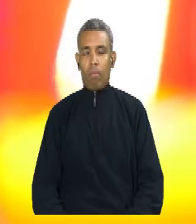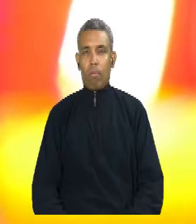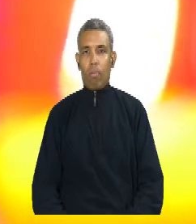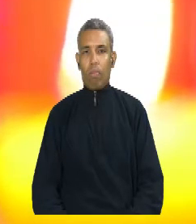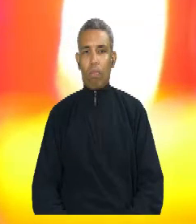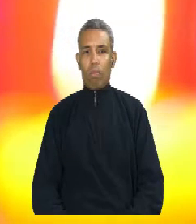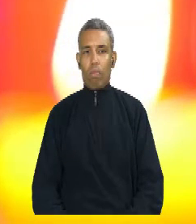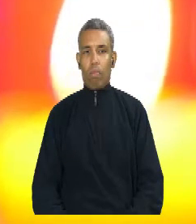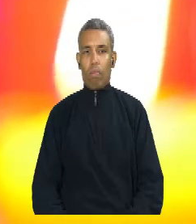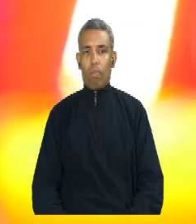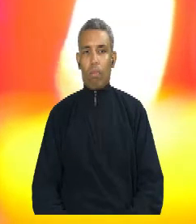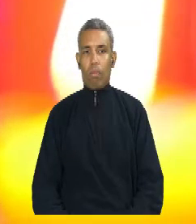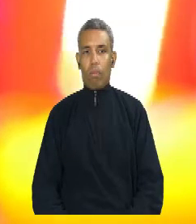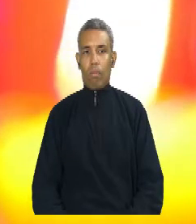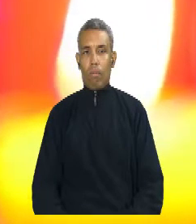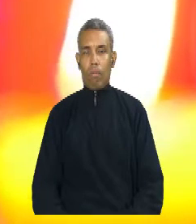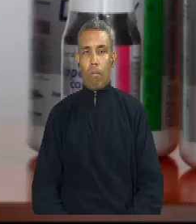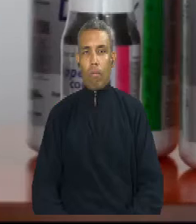y